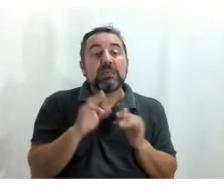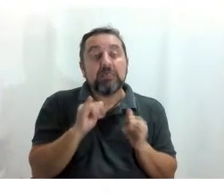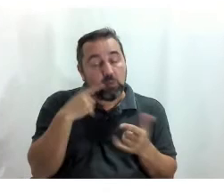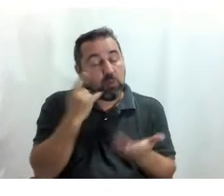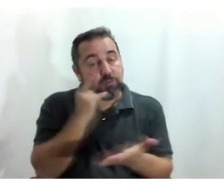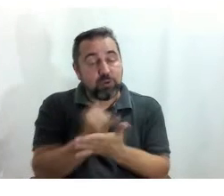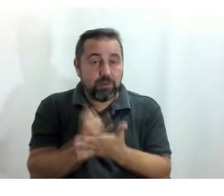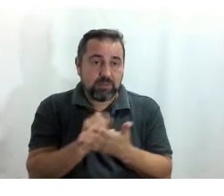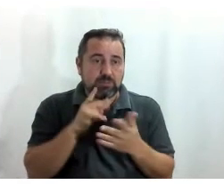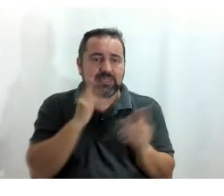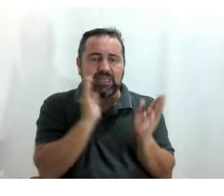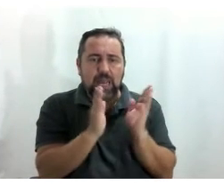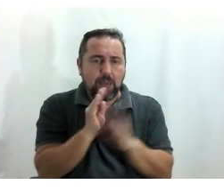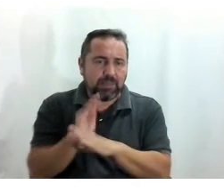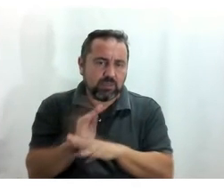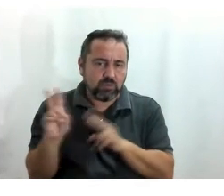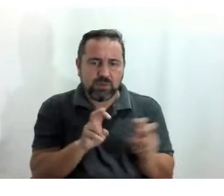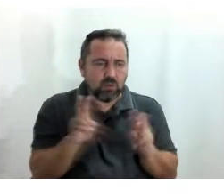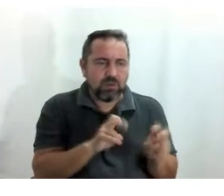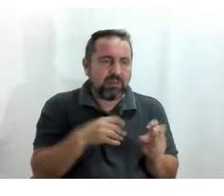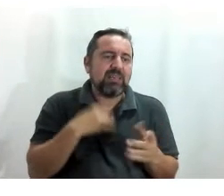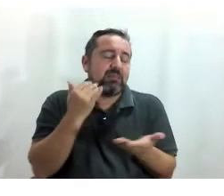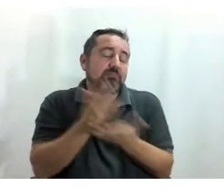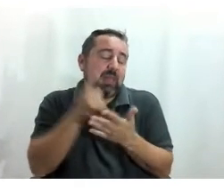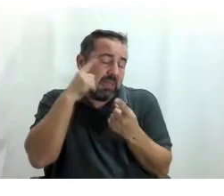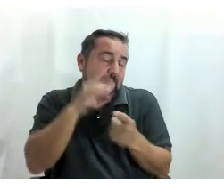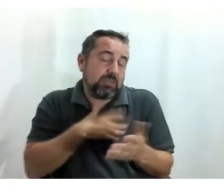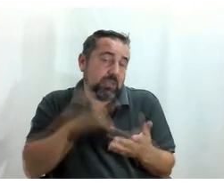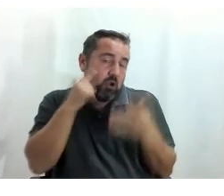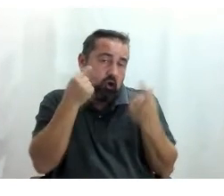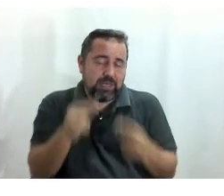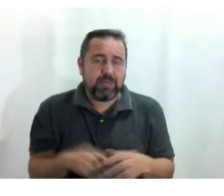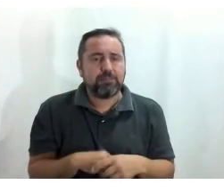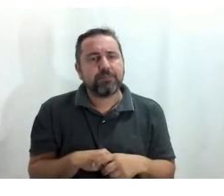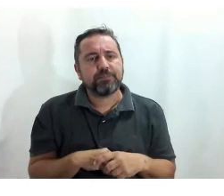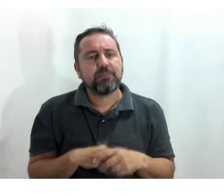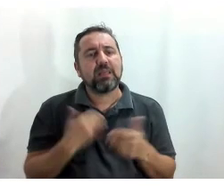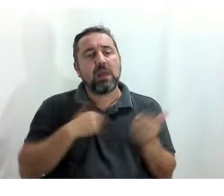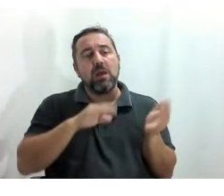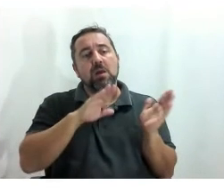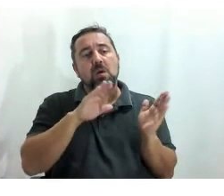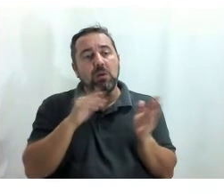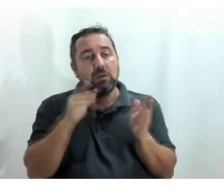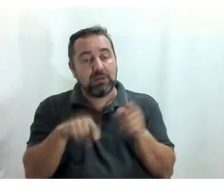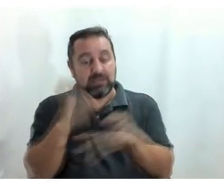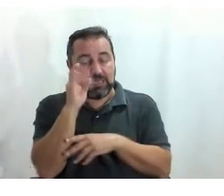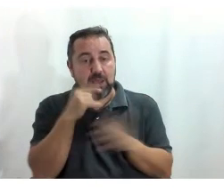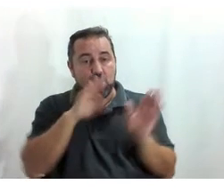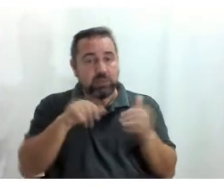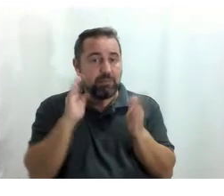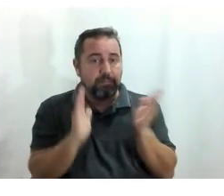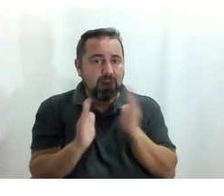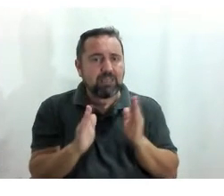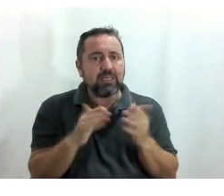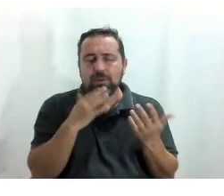probar las nuevas terapias que se intentan para corregirla. Ya en la última parte de la charla os voy a hablar